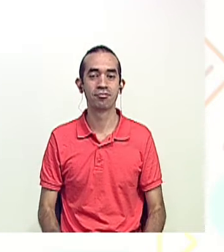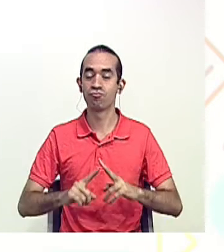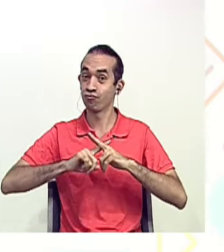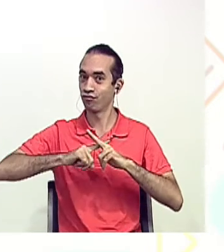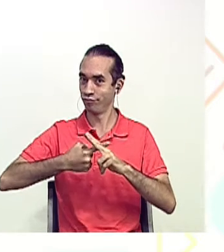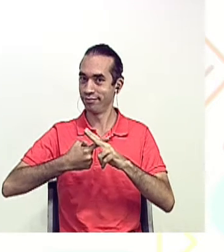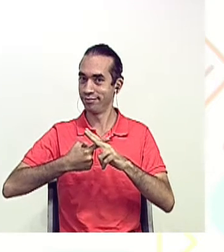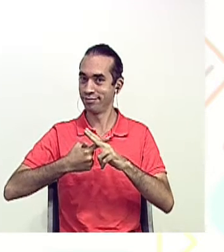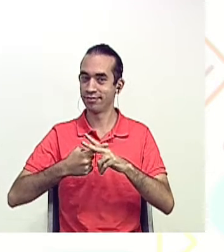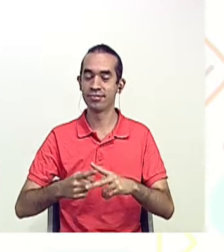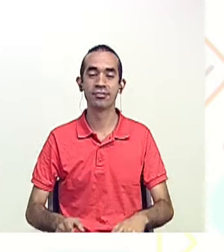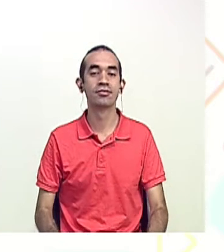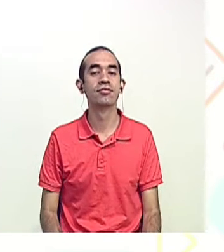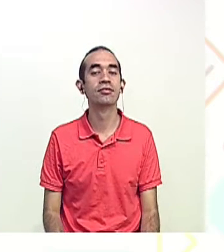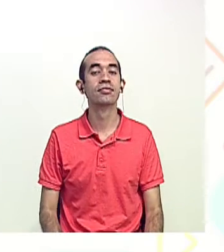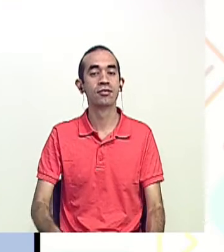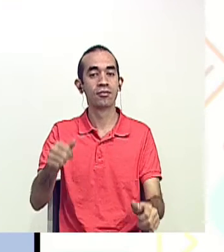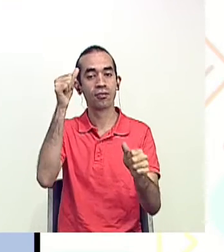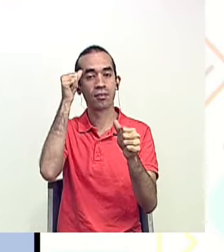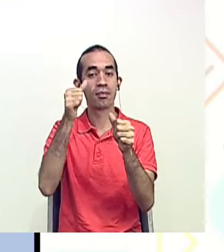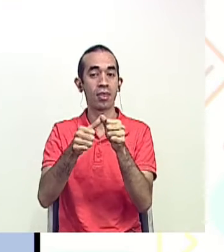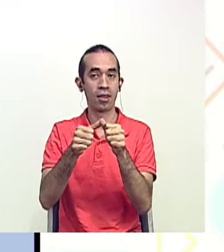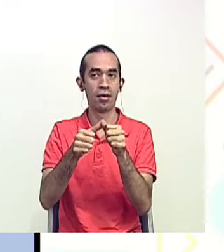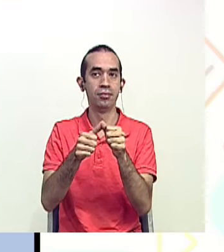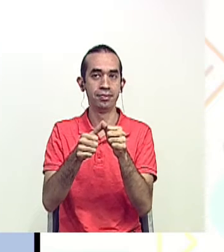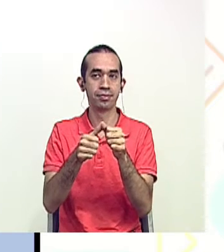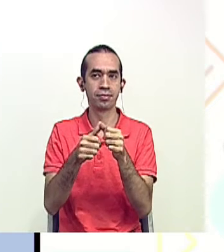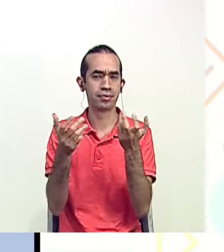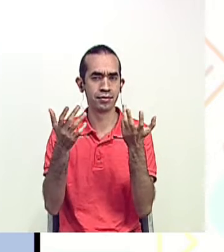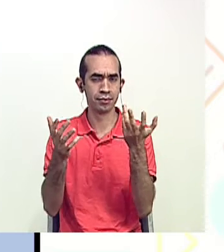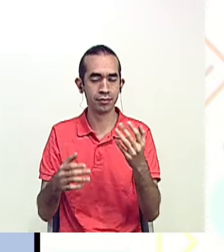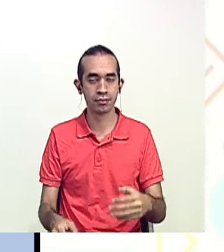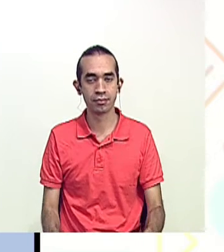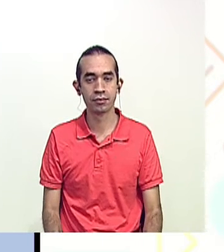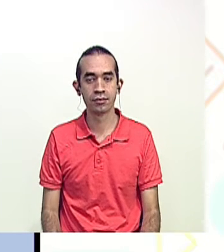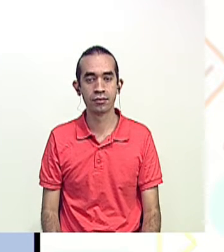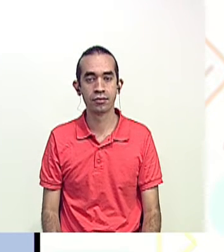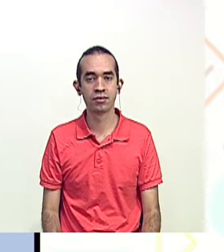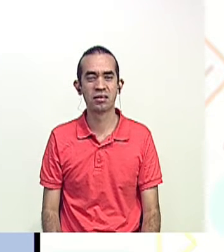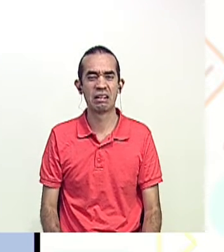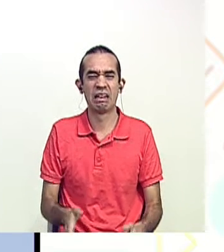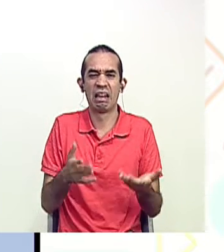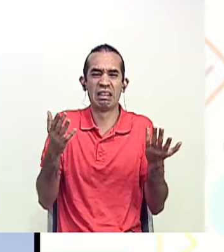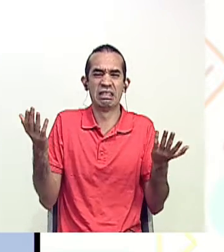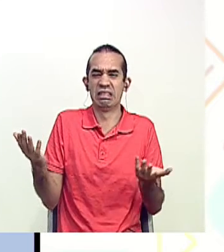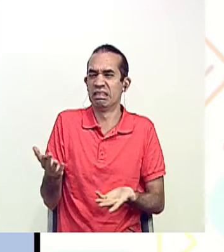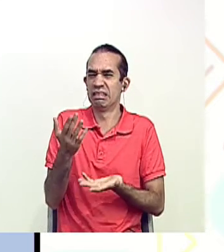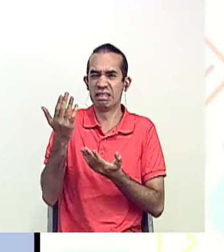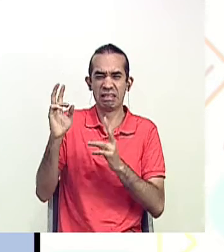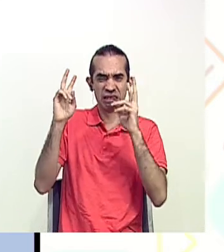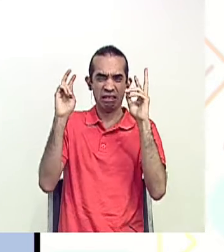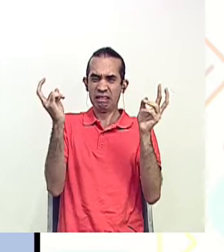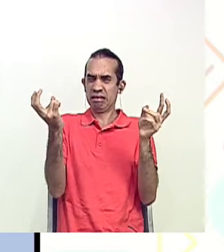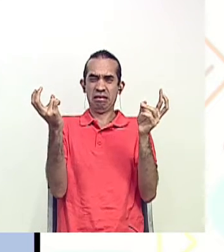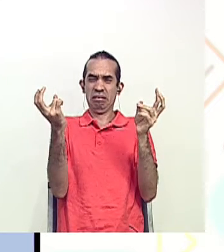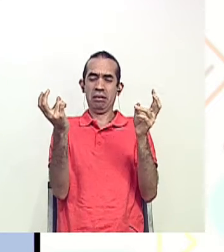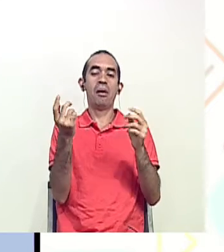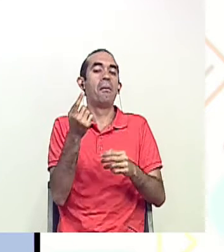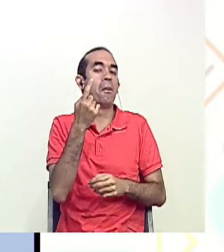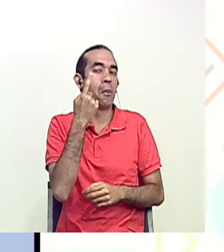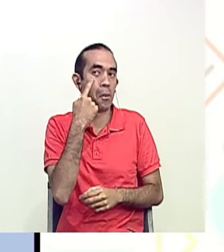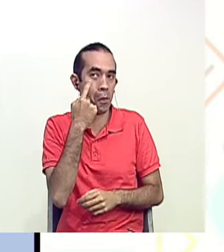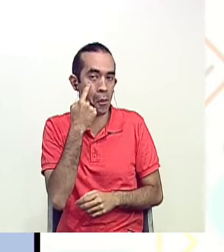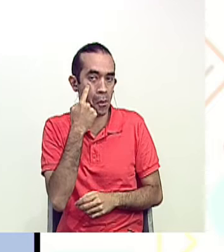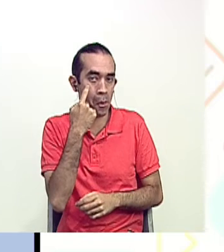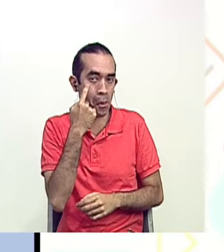Iniciemos. Vamos a recordar lo siguiente. Los factores corresponden a